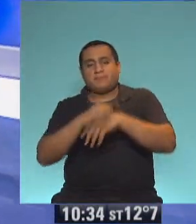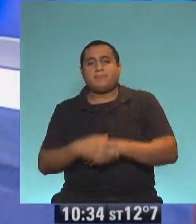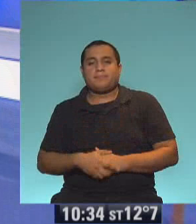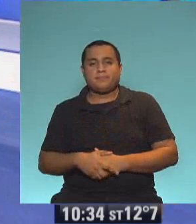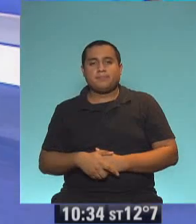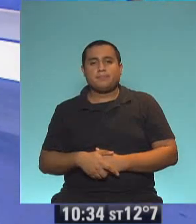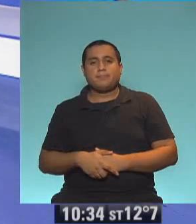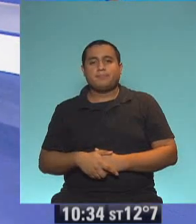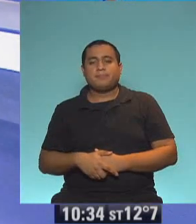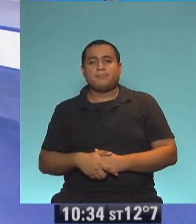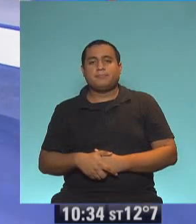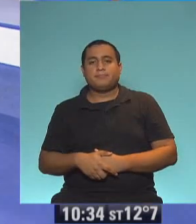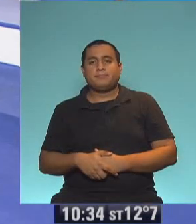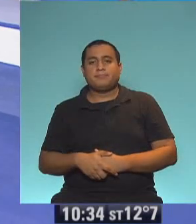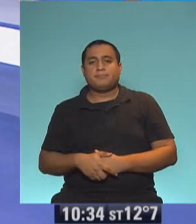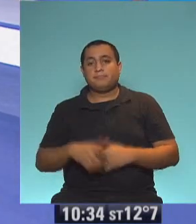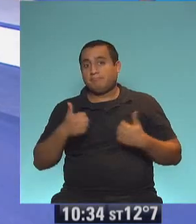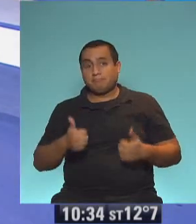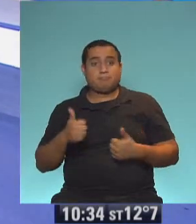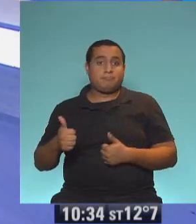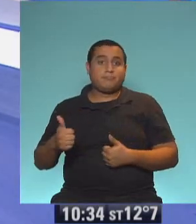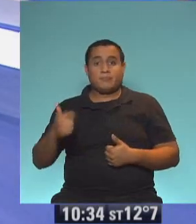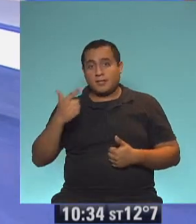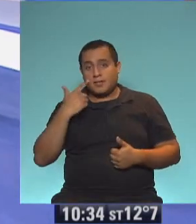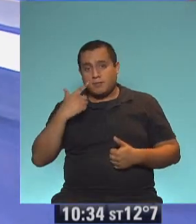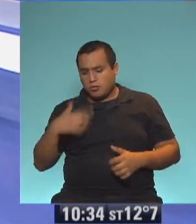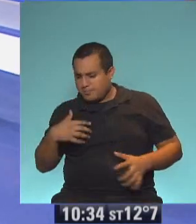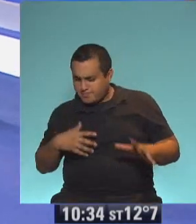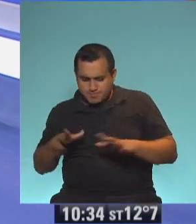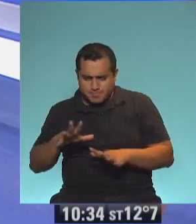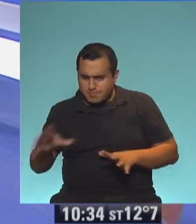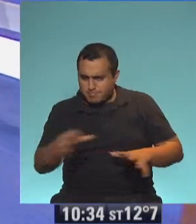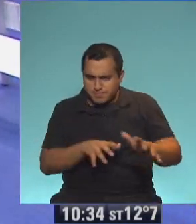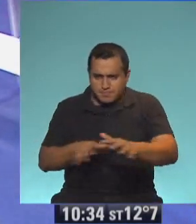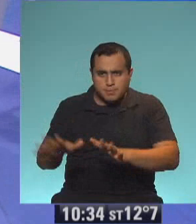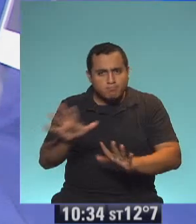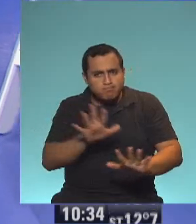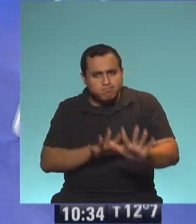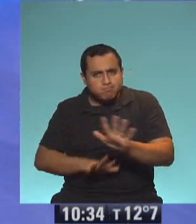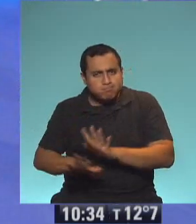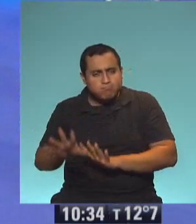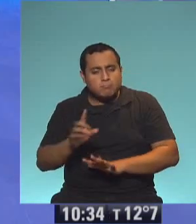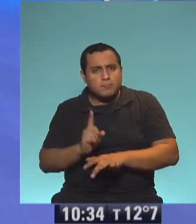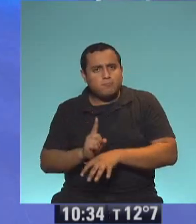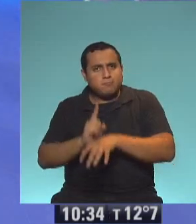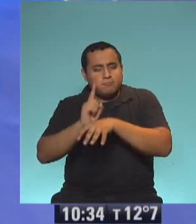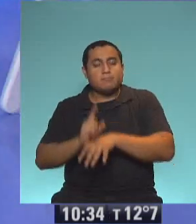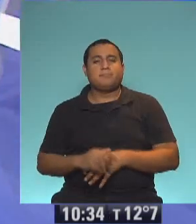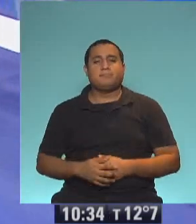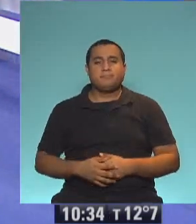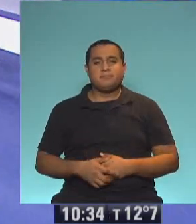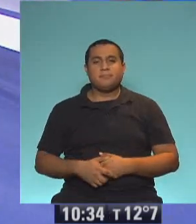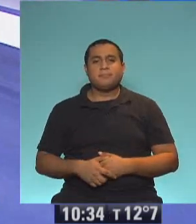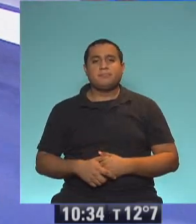Ahí está. Ahí está. Bien. Muy bien. Voy armando la nave, amigos. Perfecto. Acá. Ahí está. Ahí.